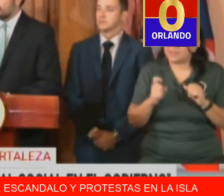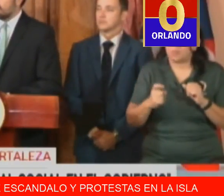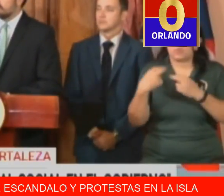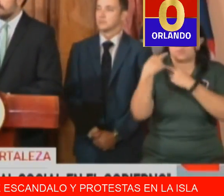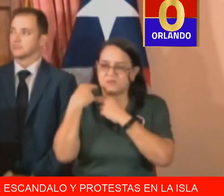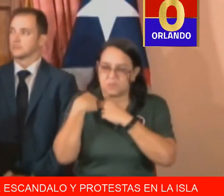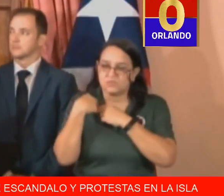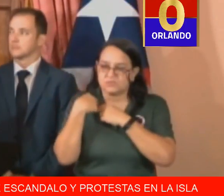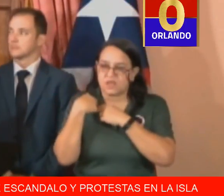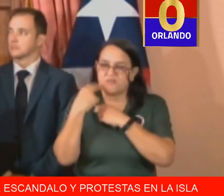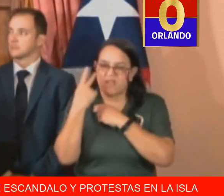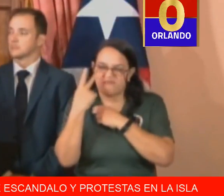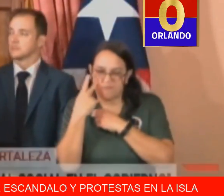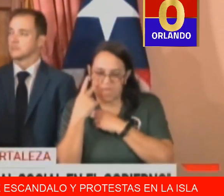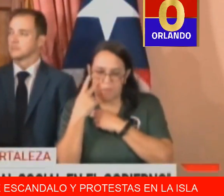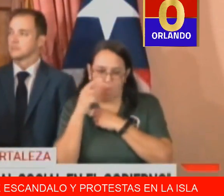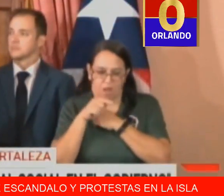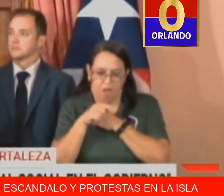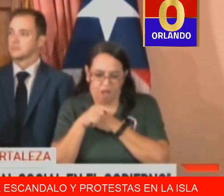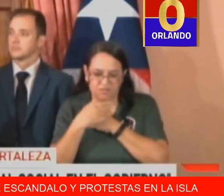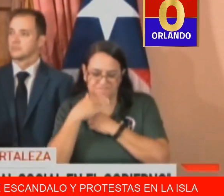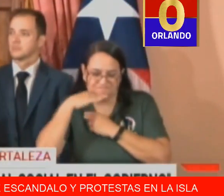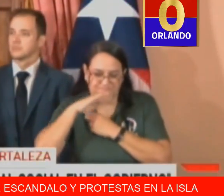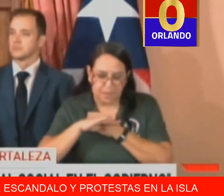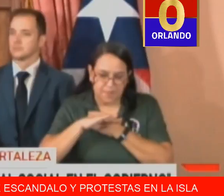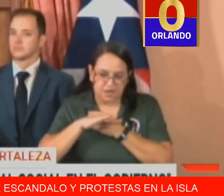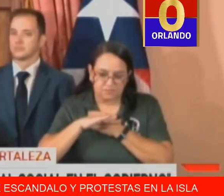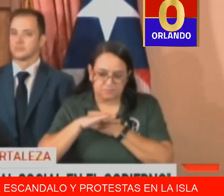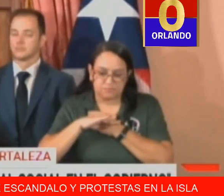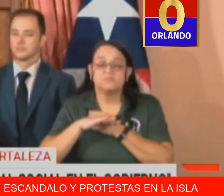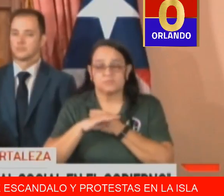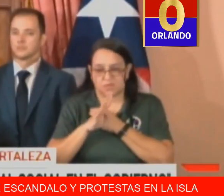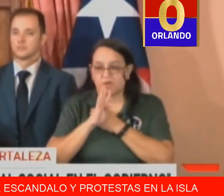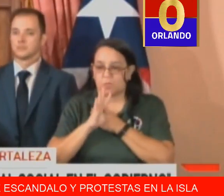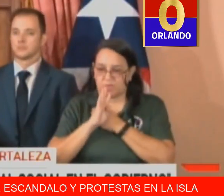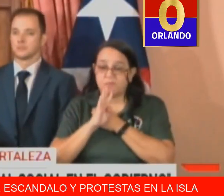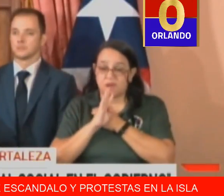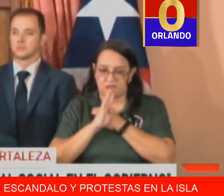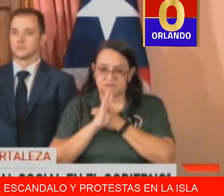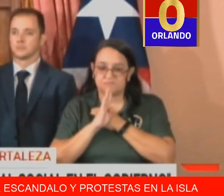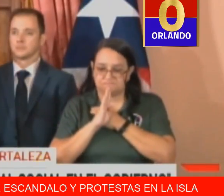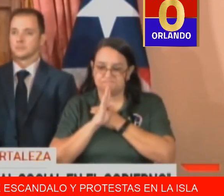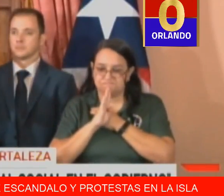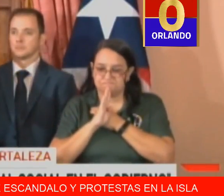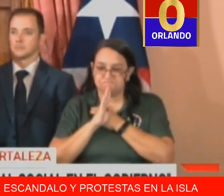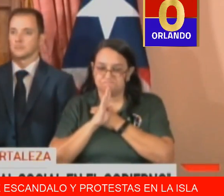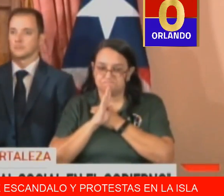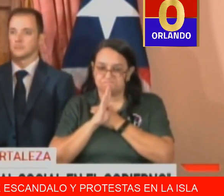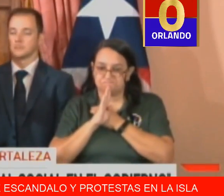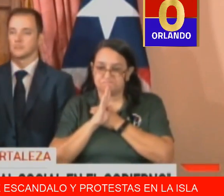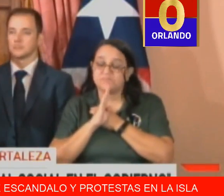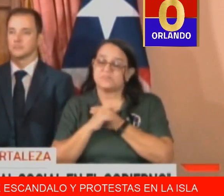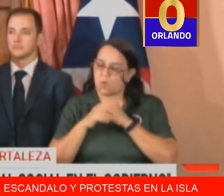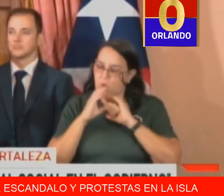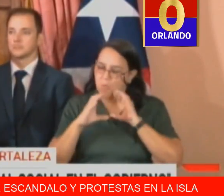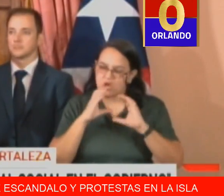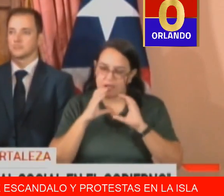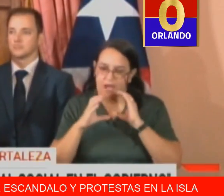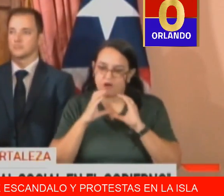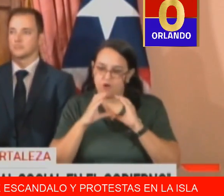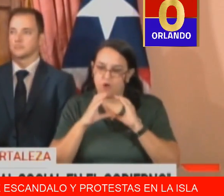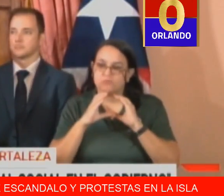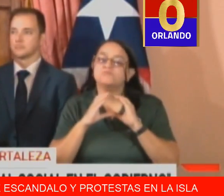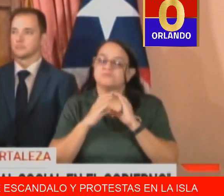vea una acción que no sea en el mejor interés del pueblo de Puerto Rico, así lo pueda comunicar de